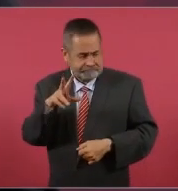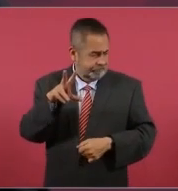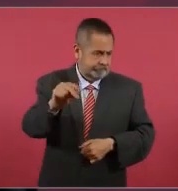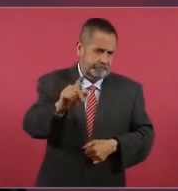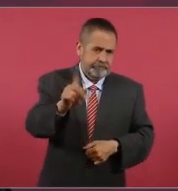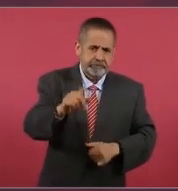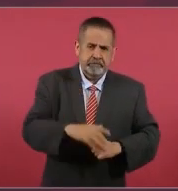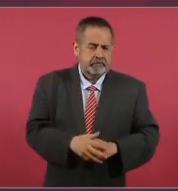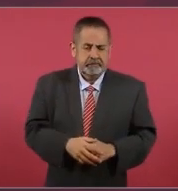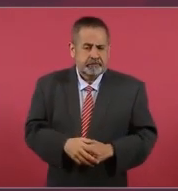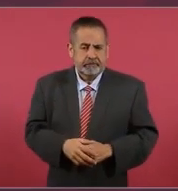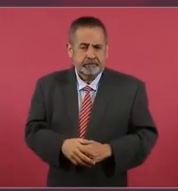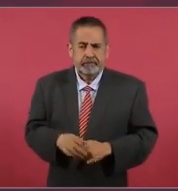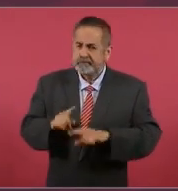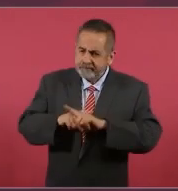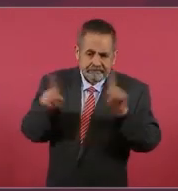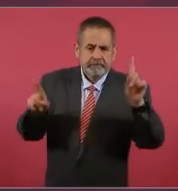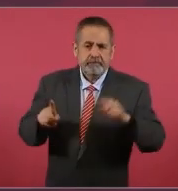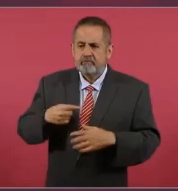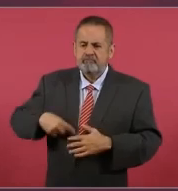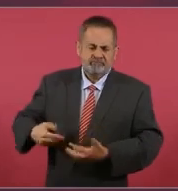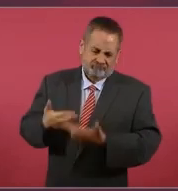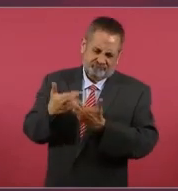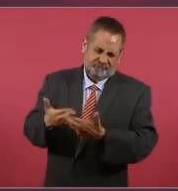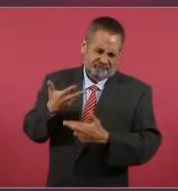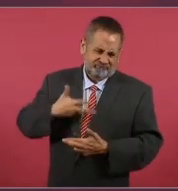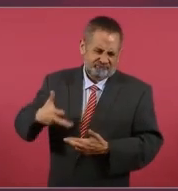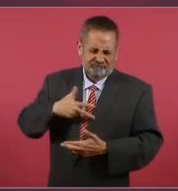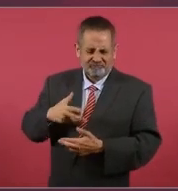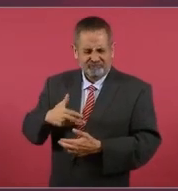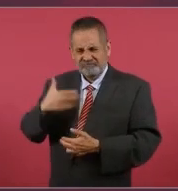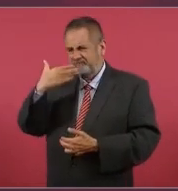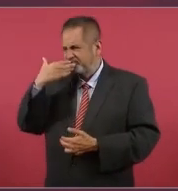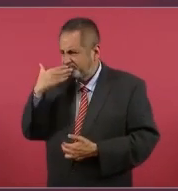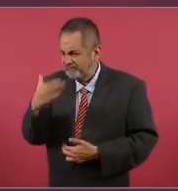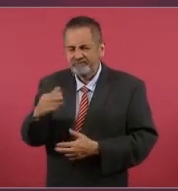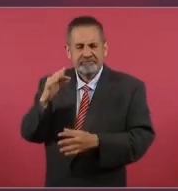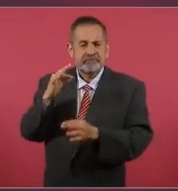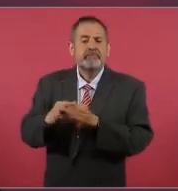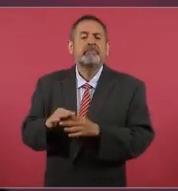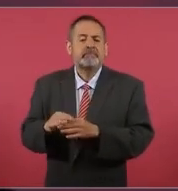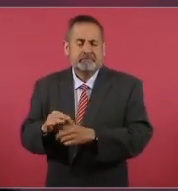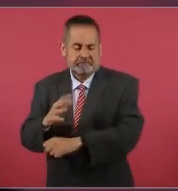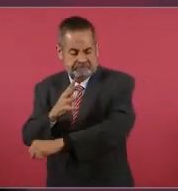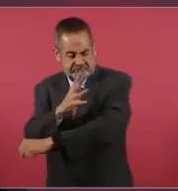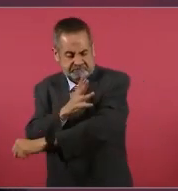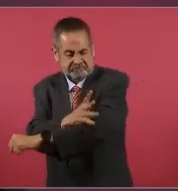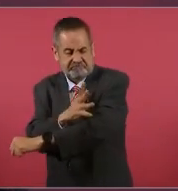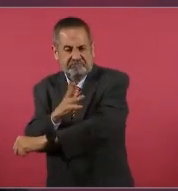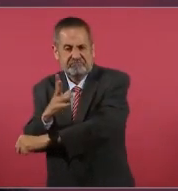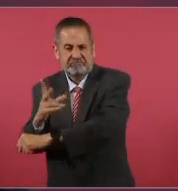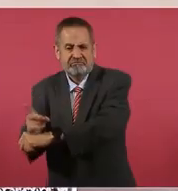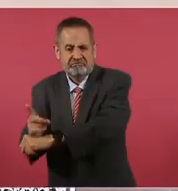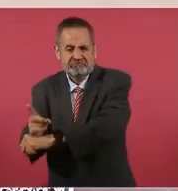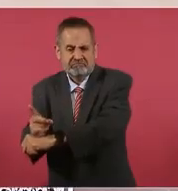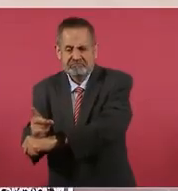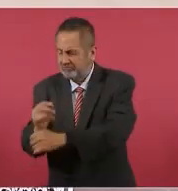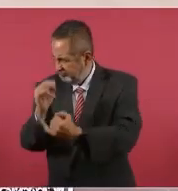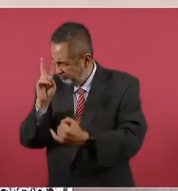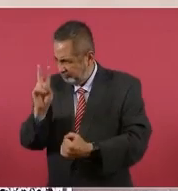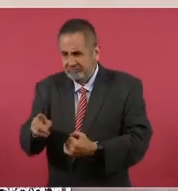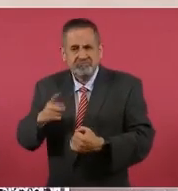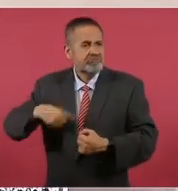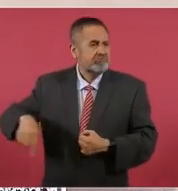La mayor riqueza de México y de su pueblo es la honestidad. La